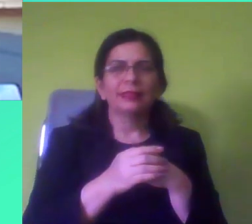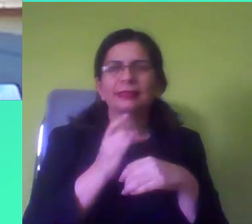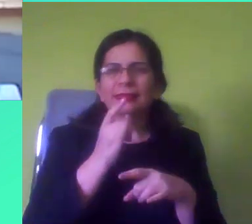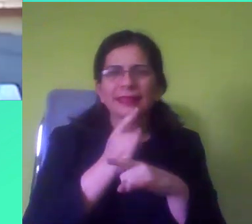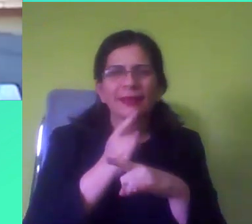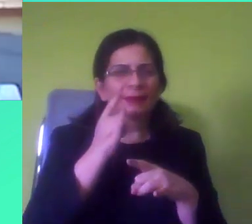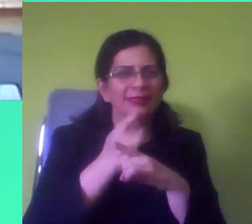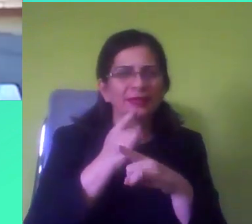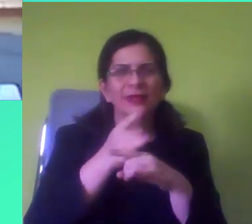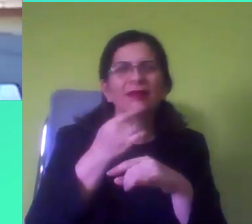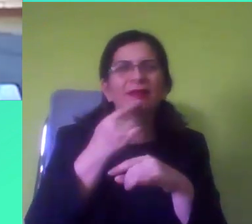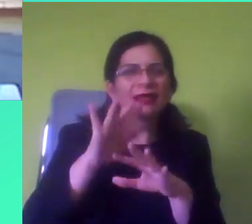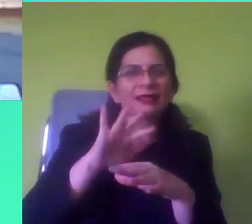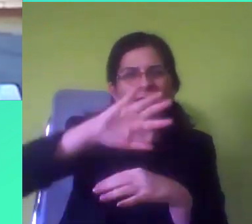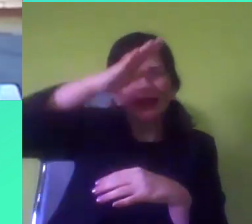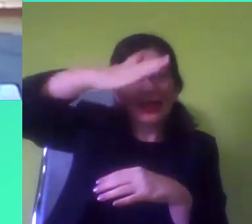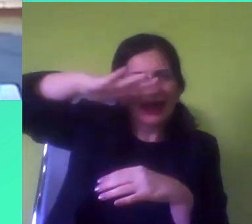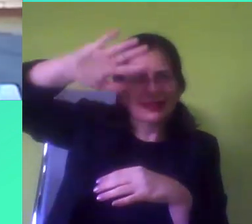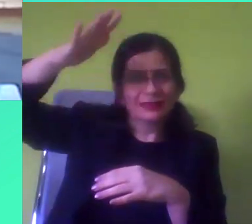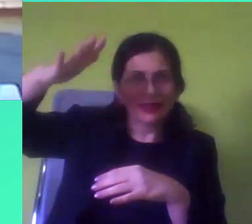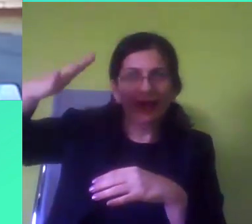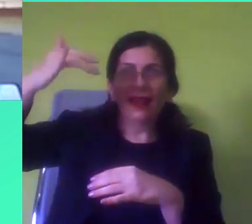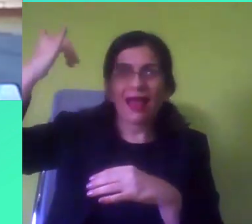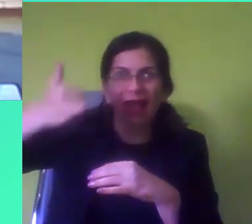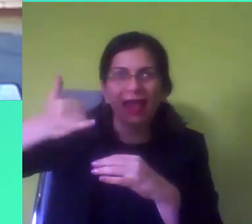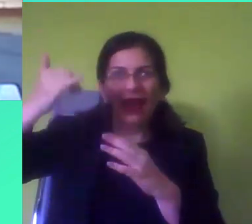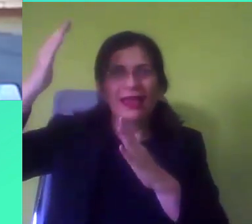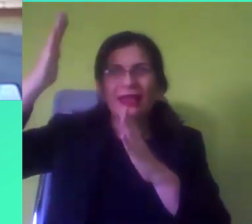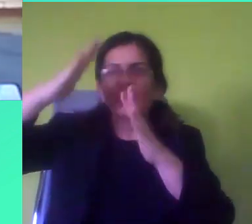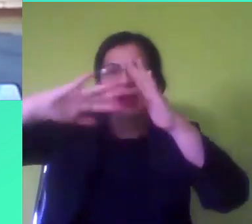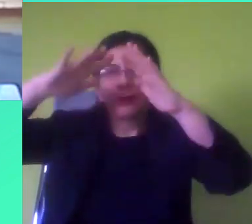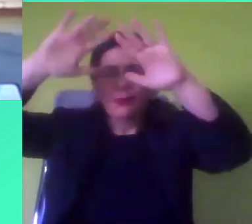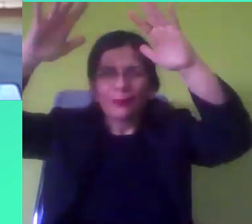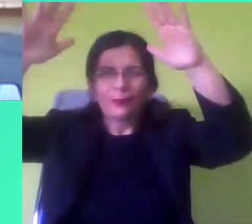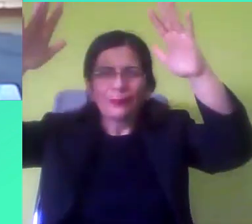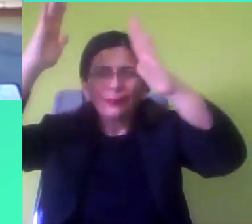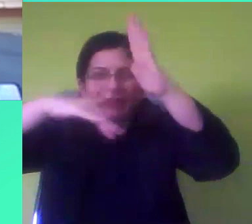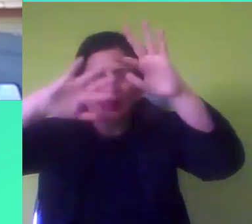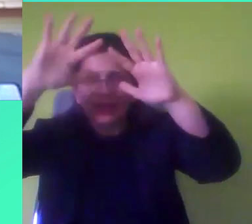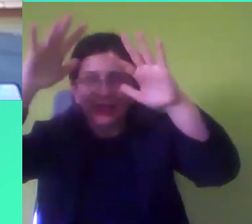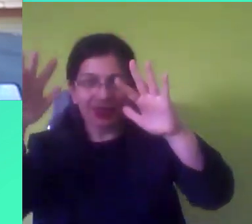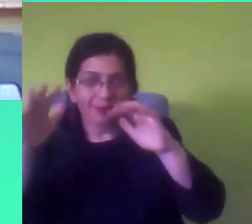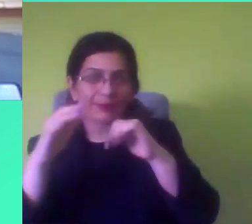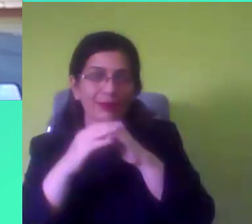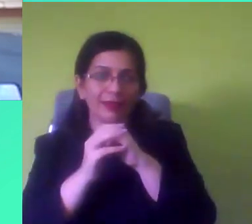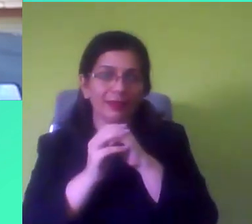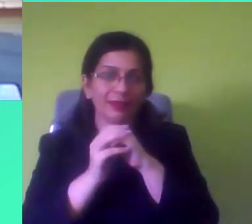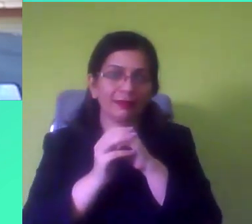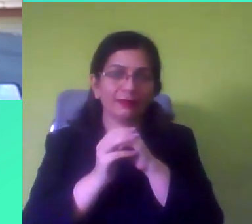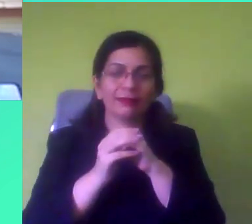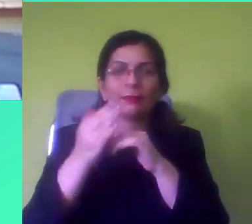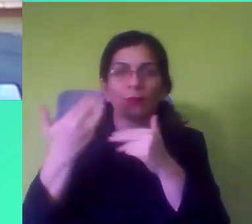se acumula más nieve y tiene mayor masa, puede fluir hacia alturas más